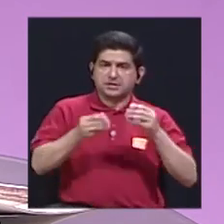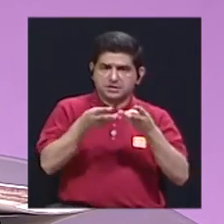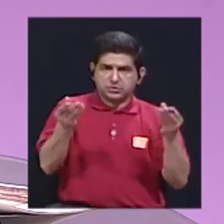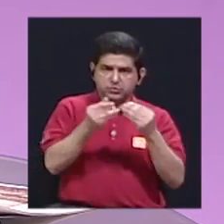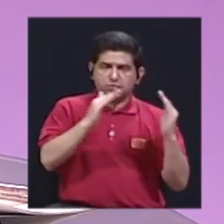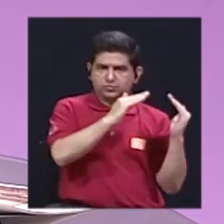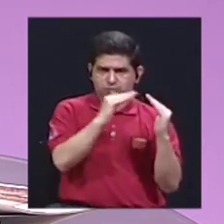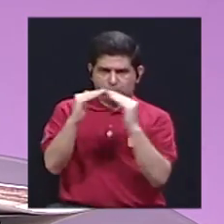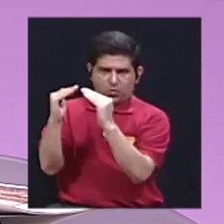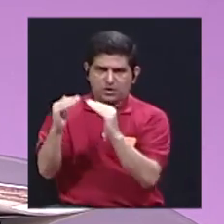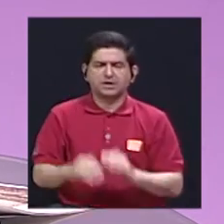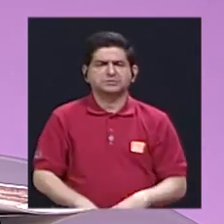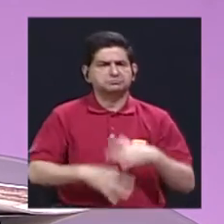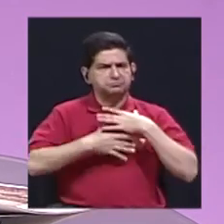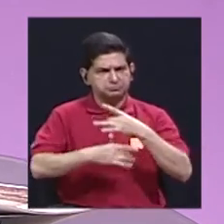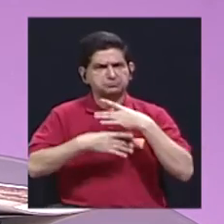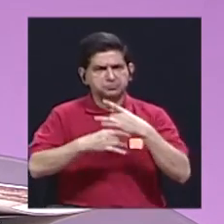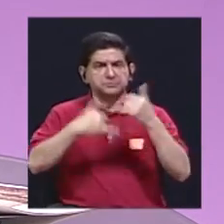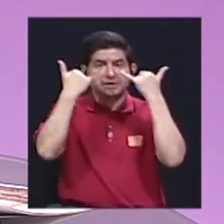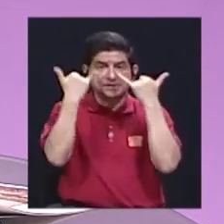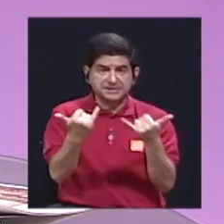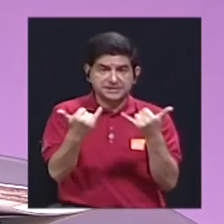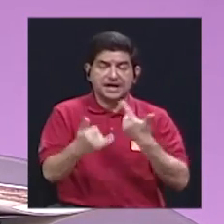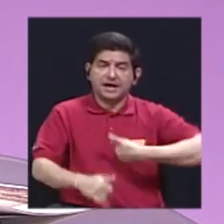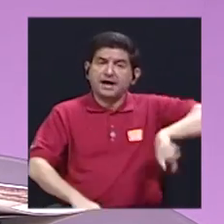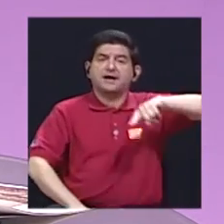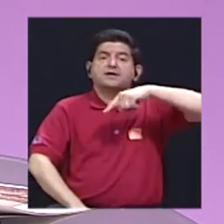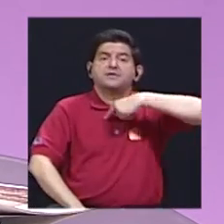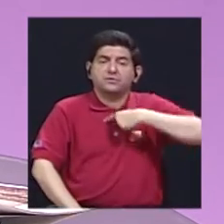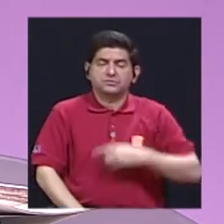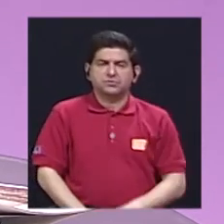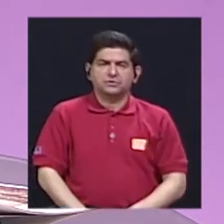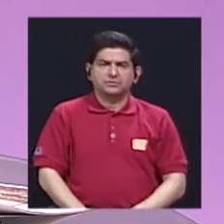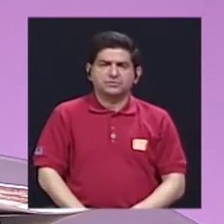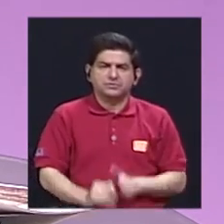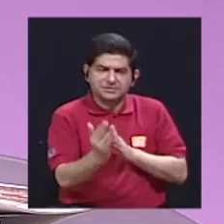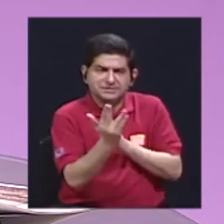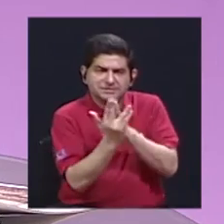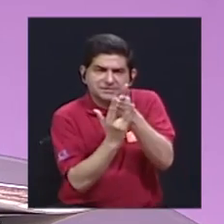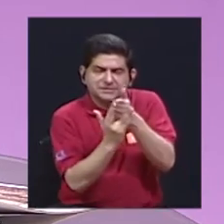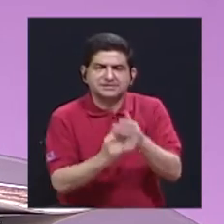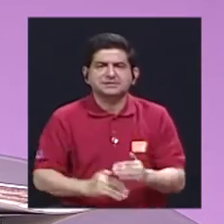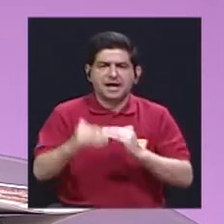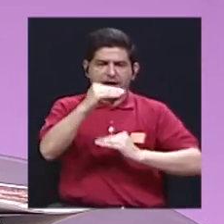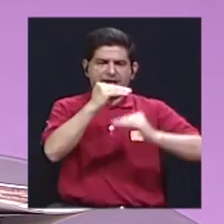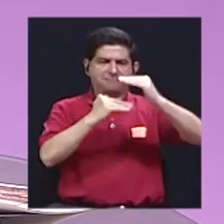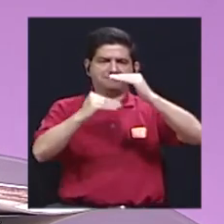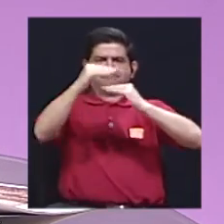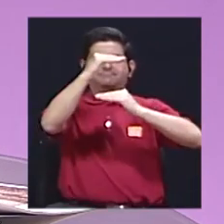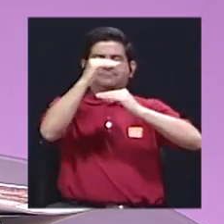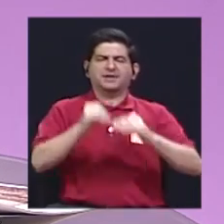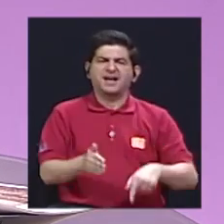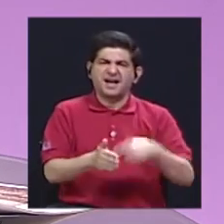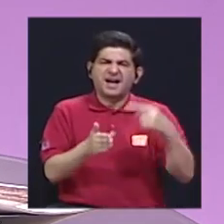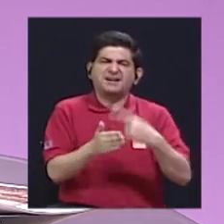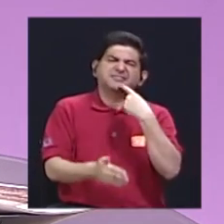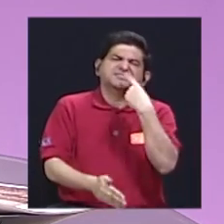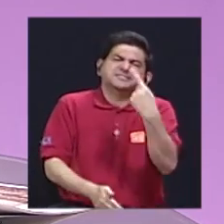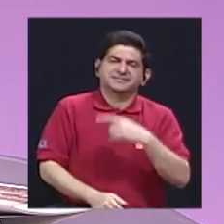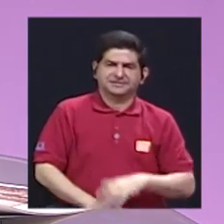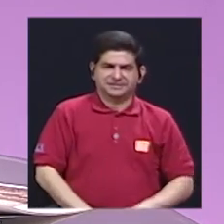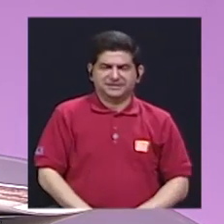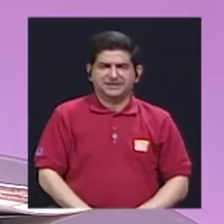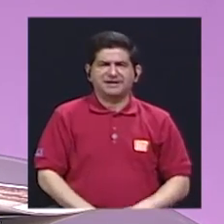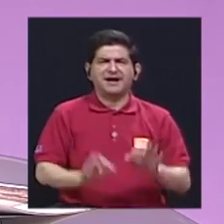es muy interesante porque ya nos estamos lanzando al condominio porque a veces se dice